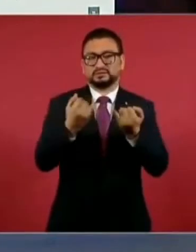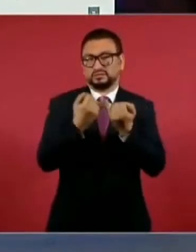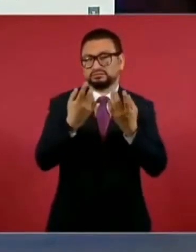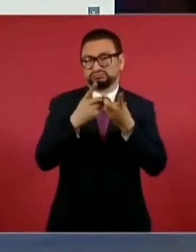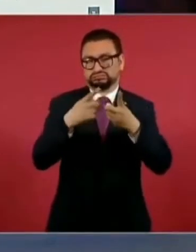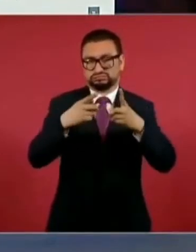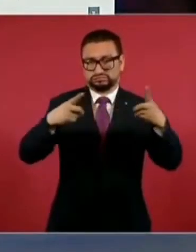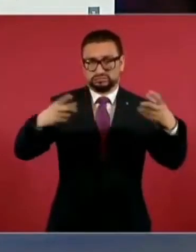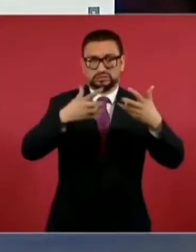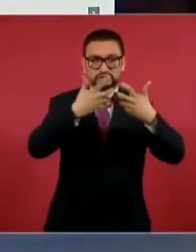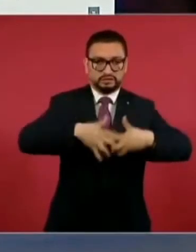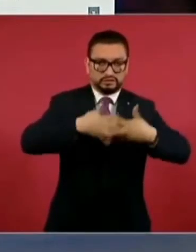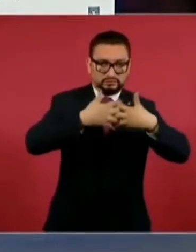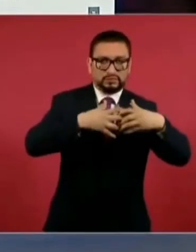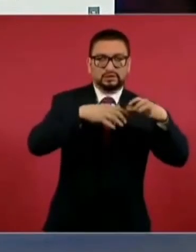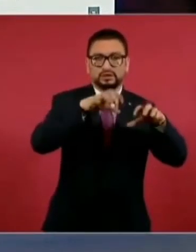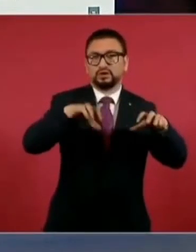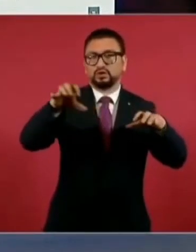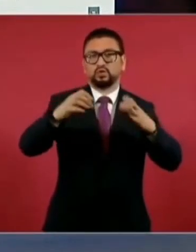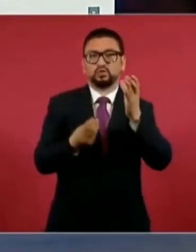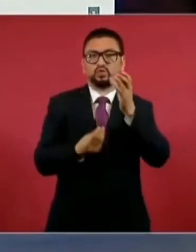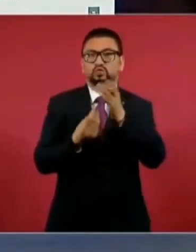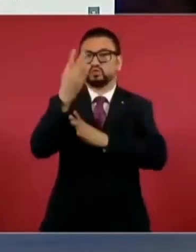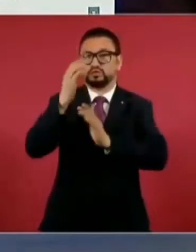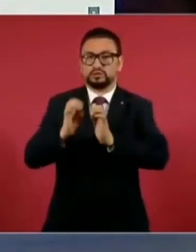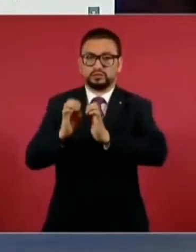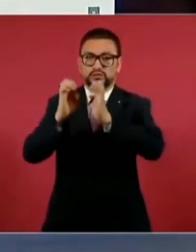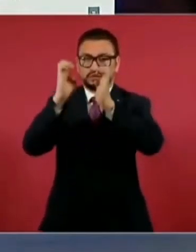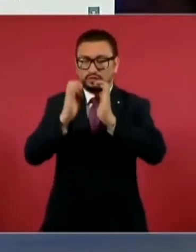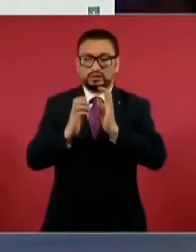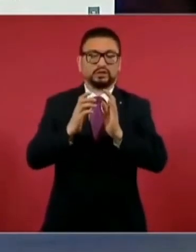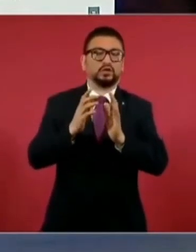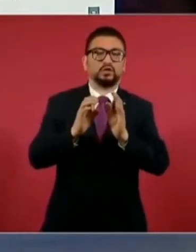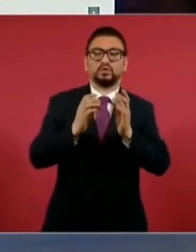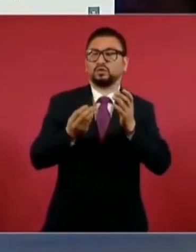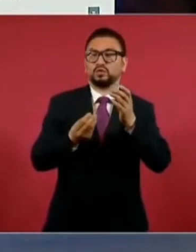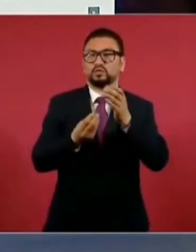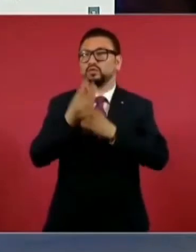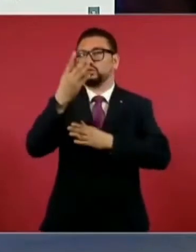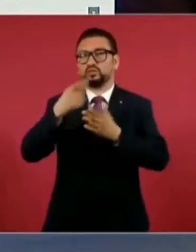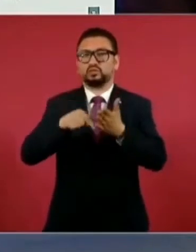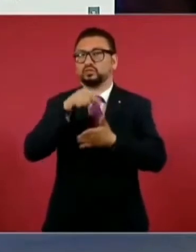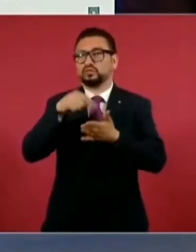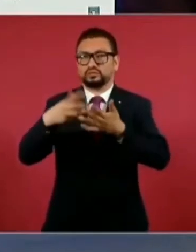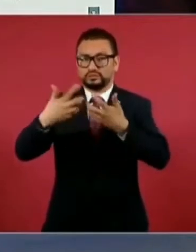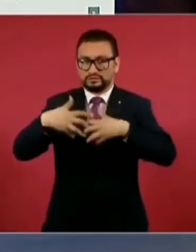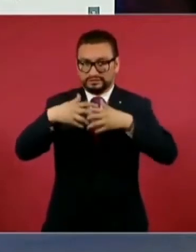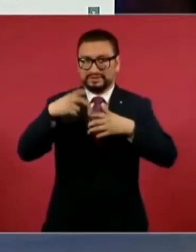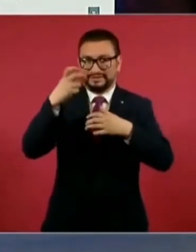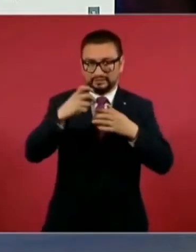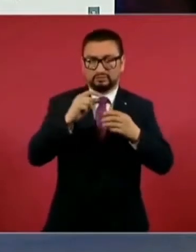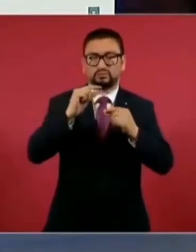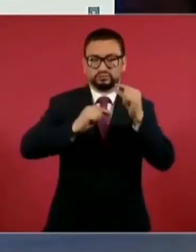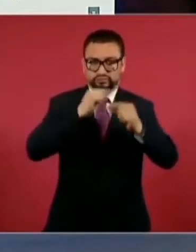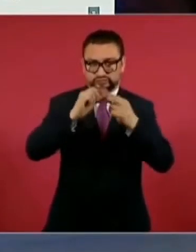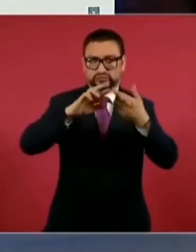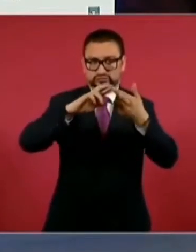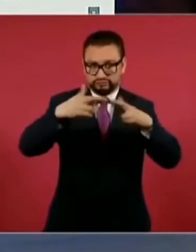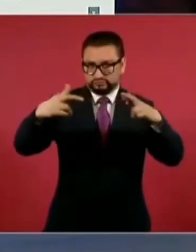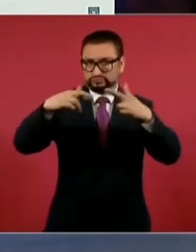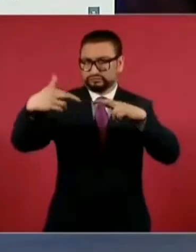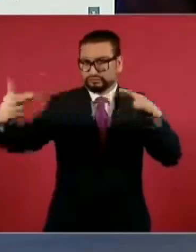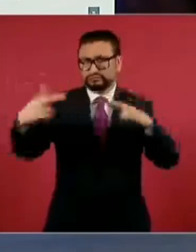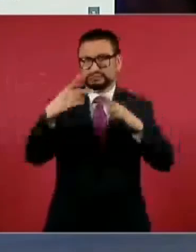una industria o un nuevo fraccionamiento o un nuevo polo comercial, o etcétera. Ahí lo vamos cubriendo precisamente con